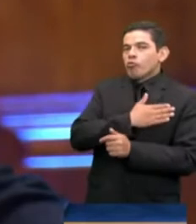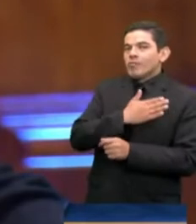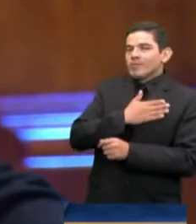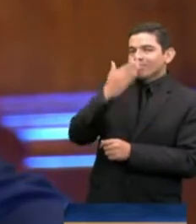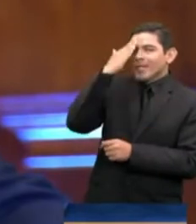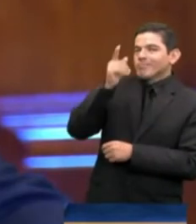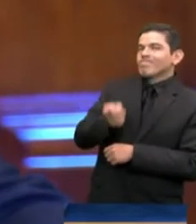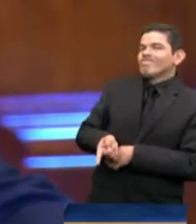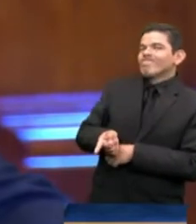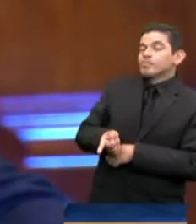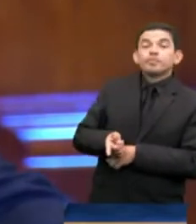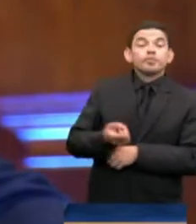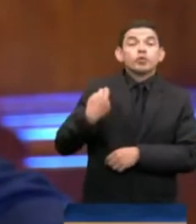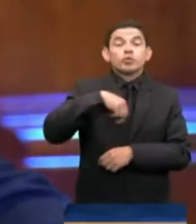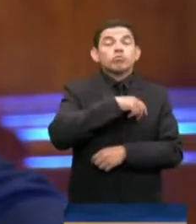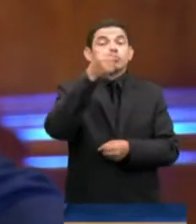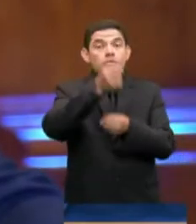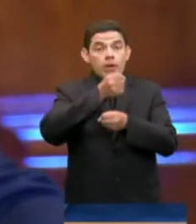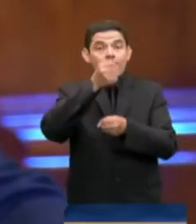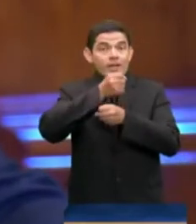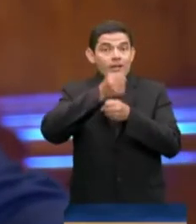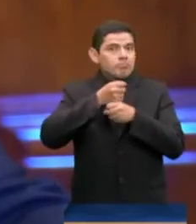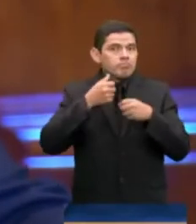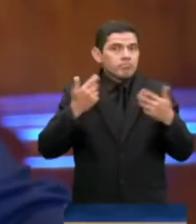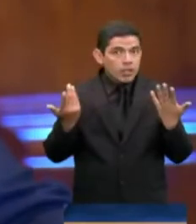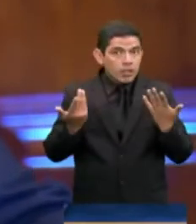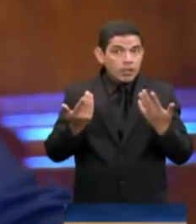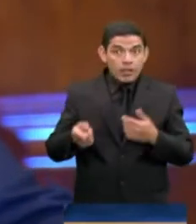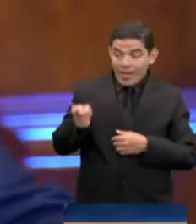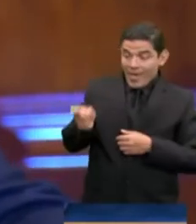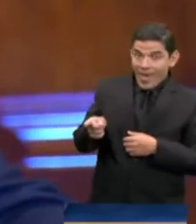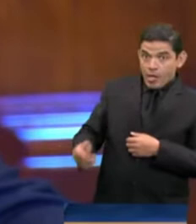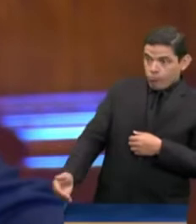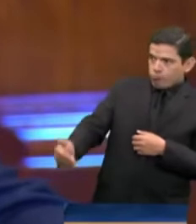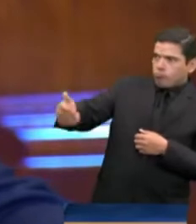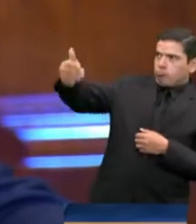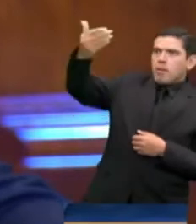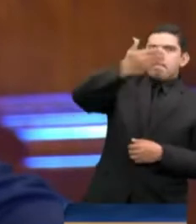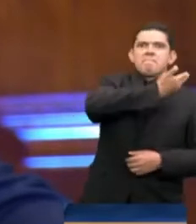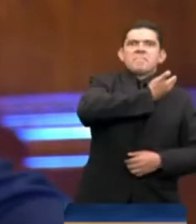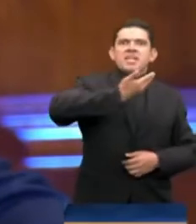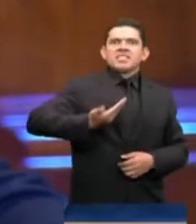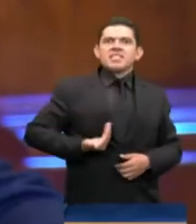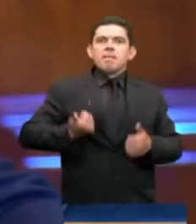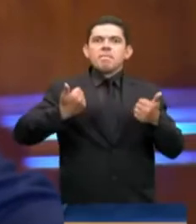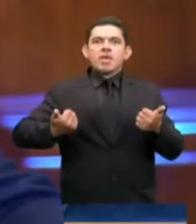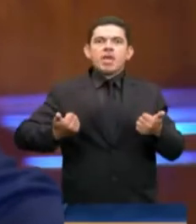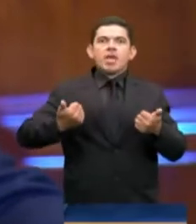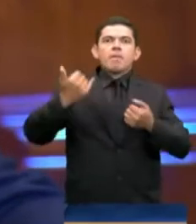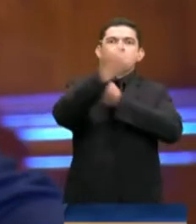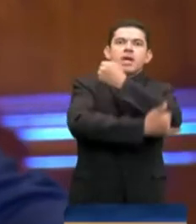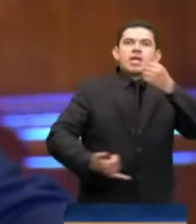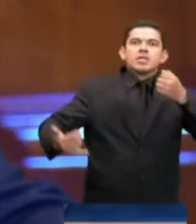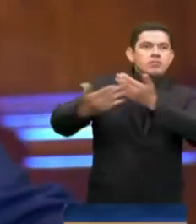Nosotros estamos trabajando para que cuando seas presidente, Anthony, recibas un país mucho más